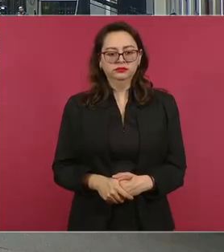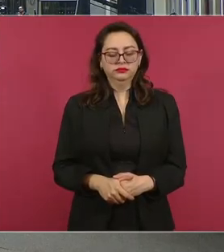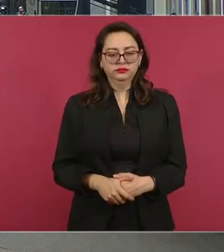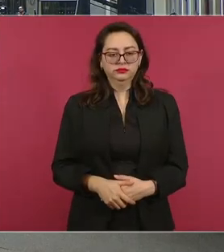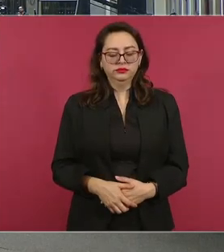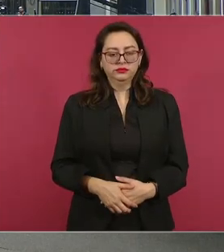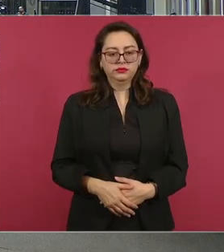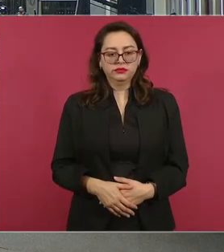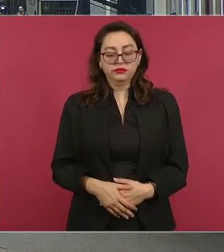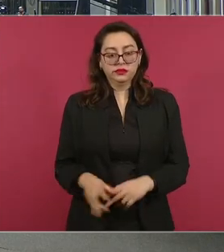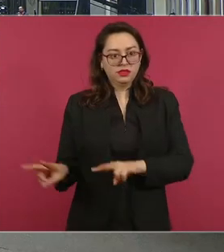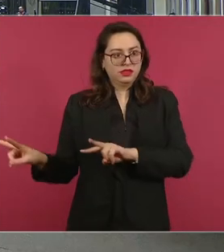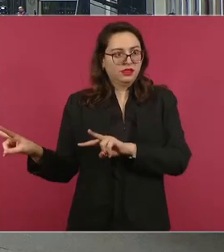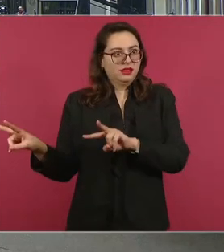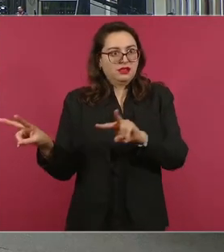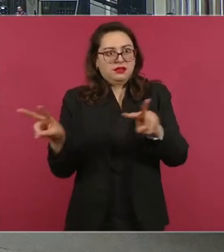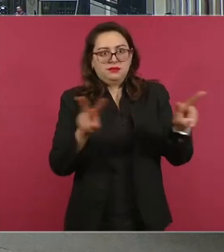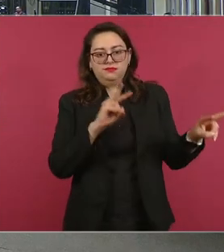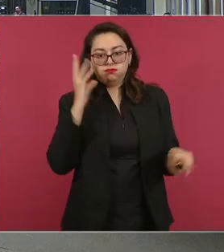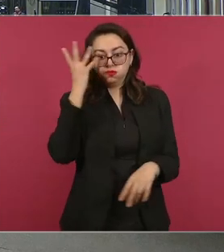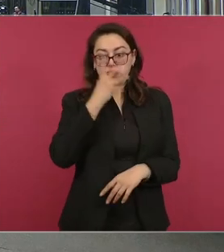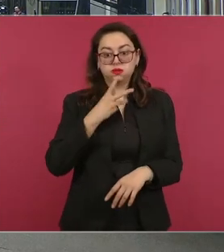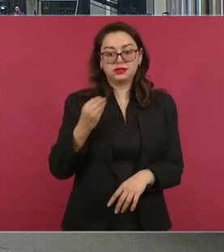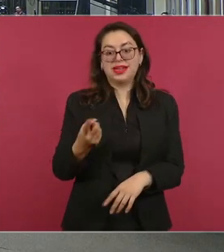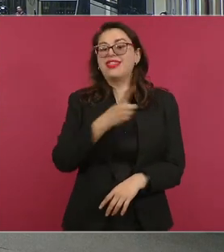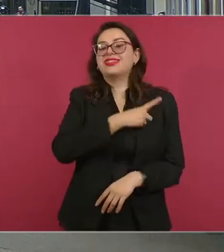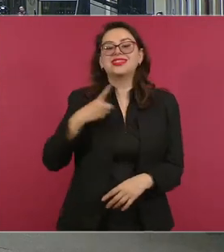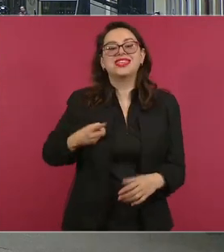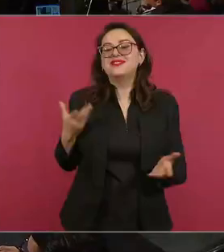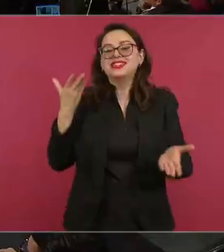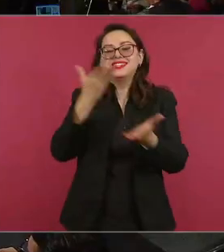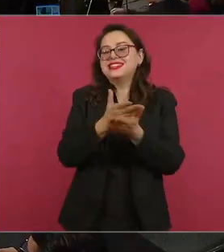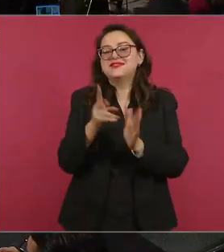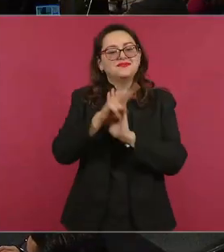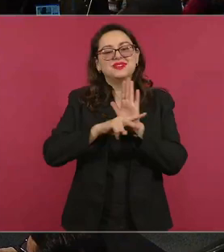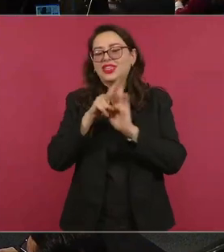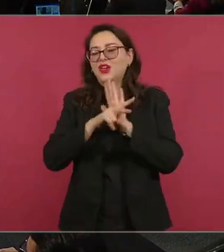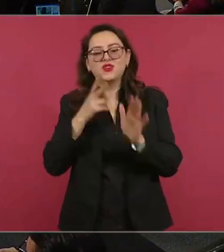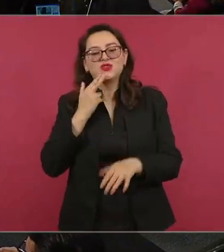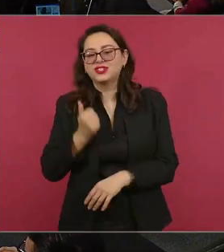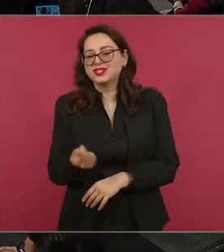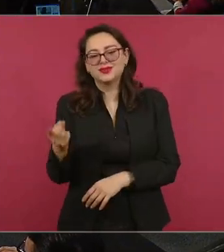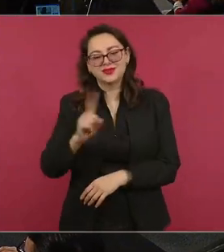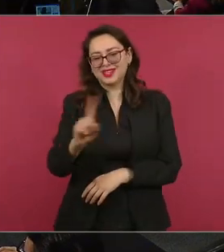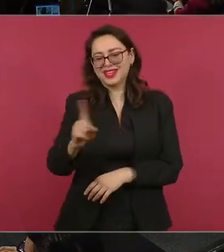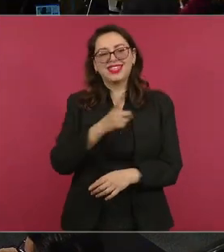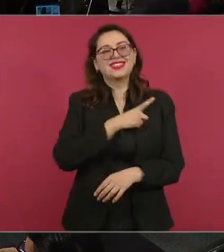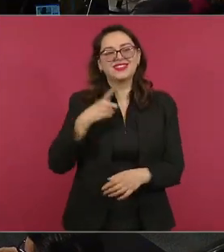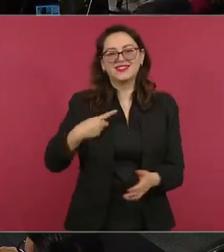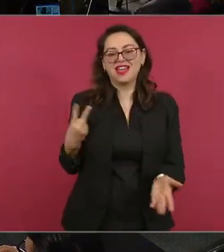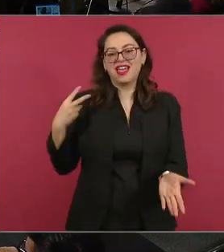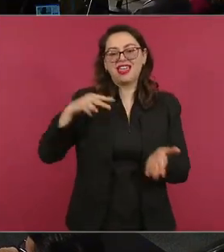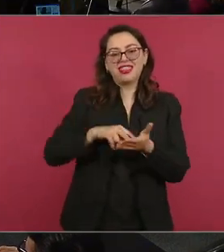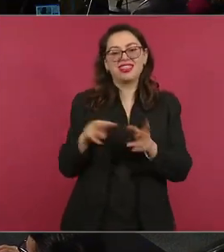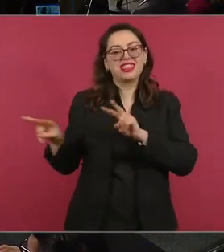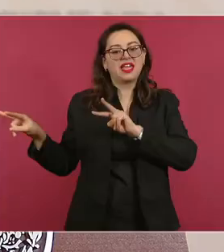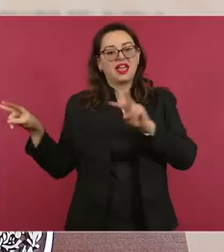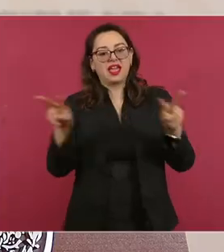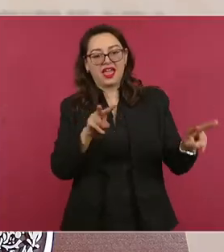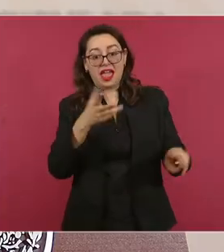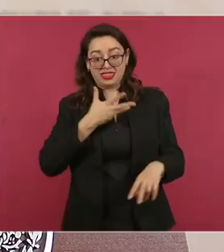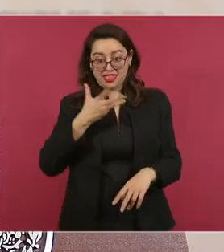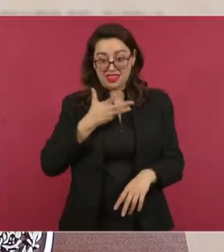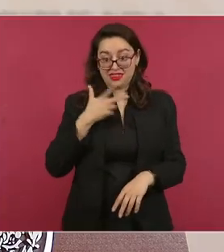Miren, sabemos que sí. El paisaje, lleva… es que tienen que ir, si no, no. No, pero nada más regresa donde está la